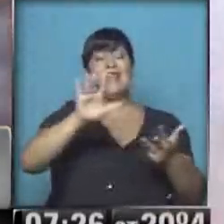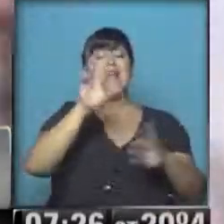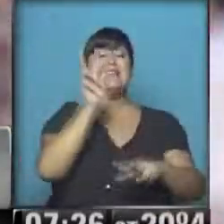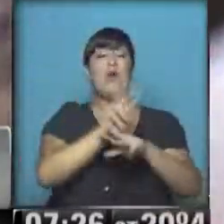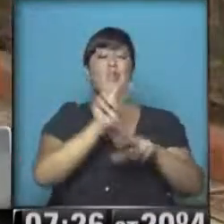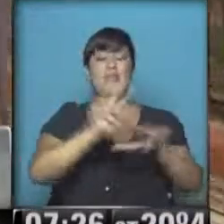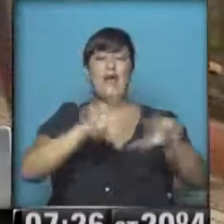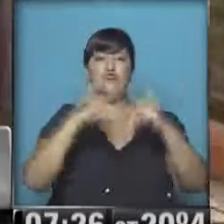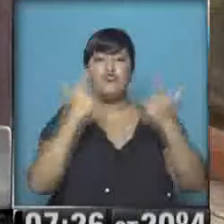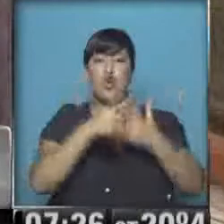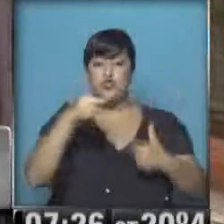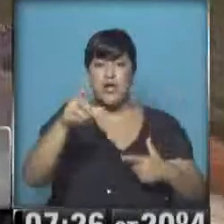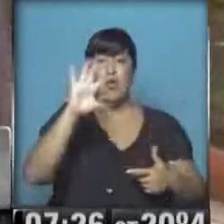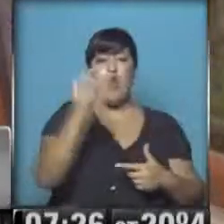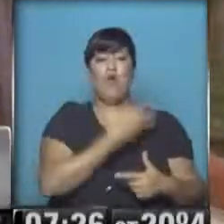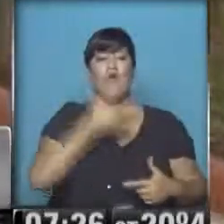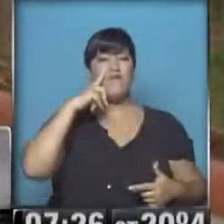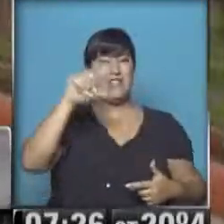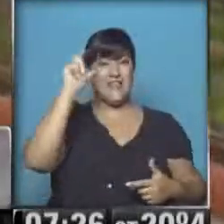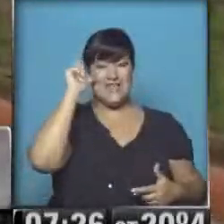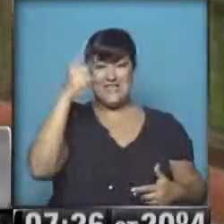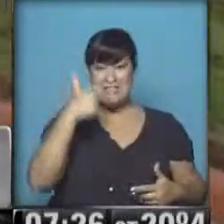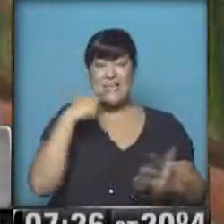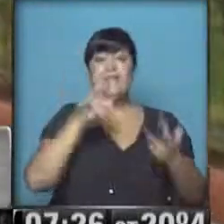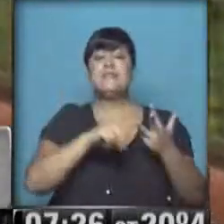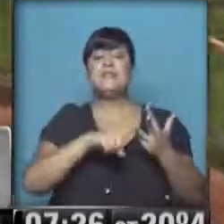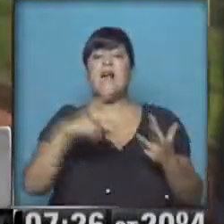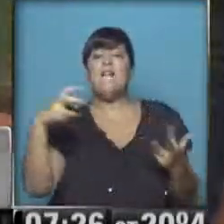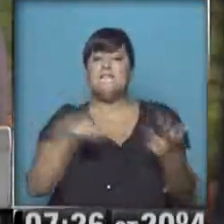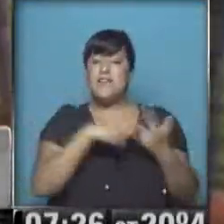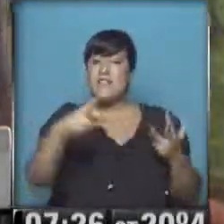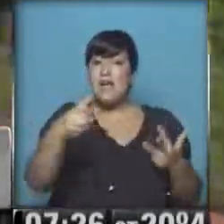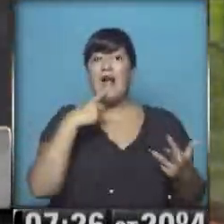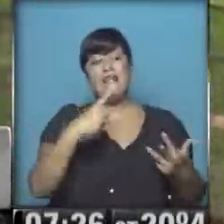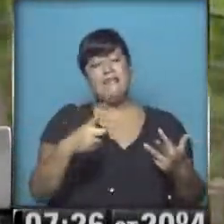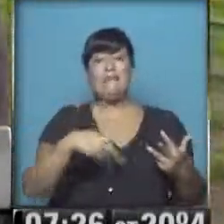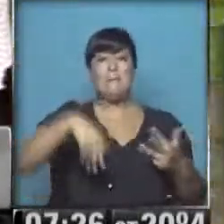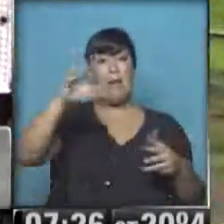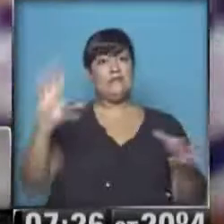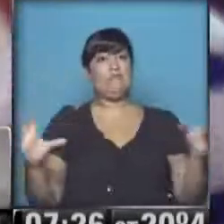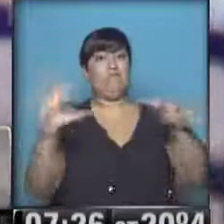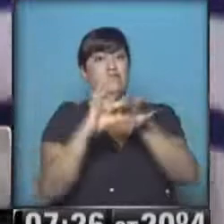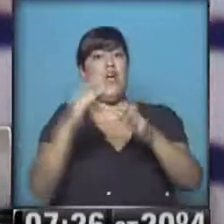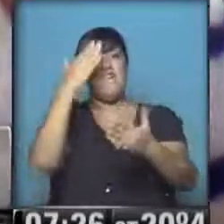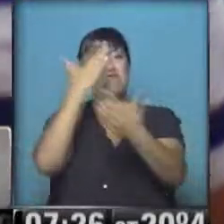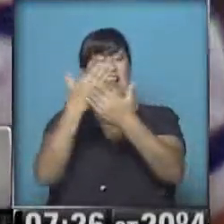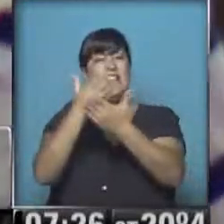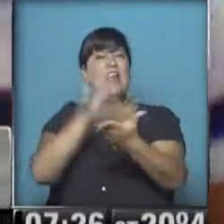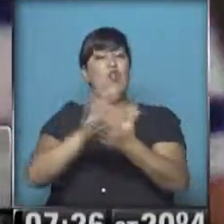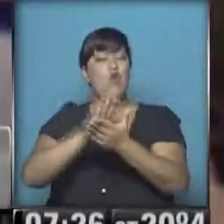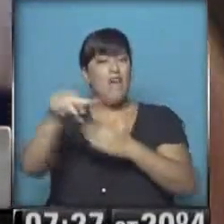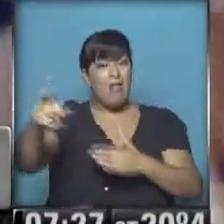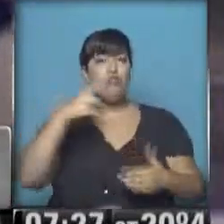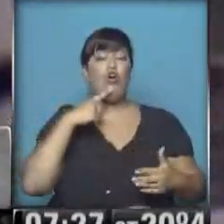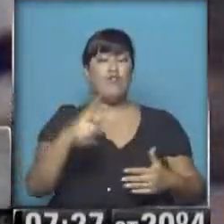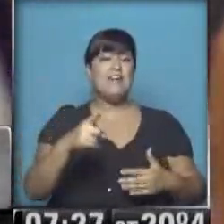la UFICES, el desplazamiento del fiscal vinculado, según dicen algunos, al Frente Renovador, se debió a la realización de concursos